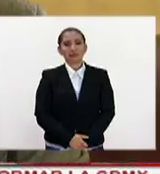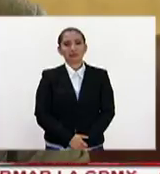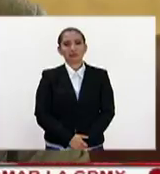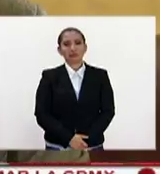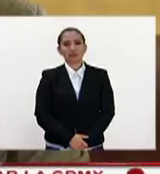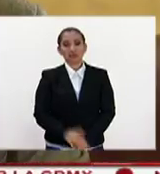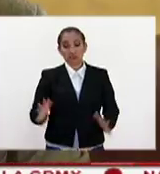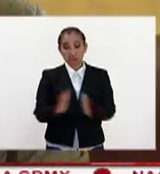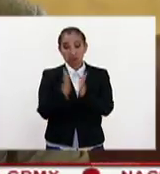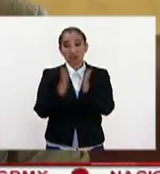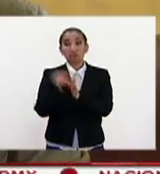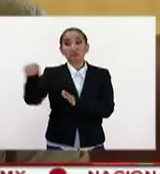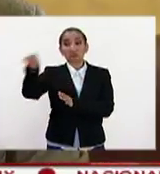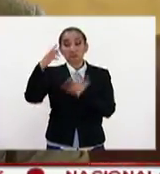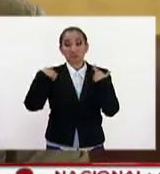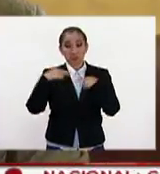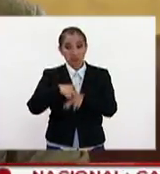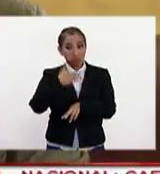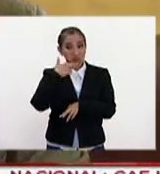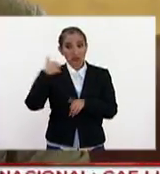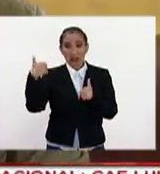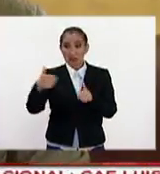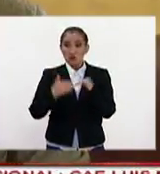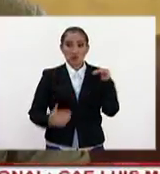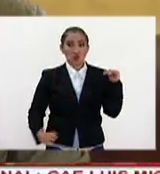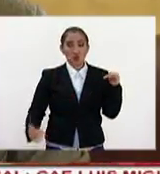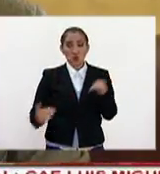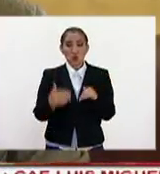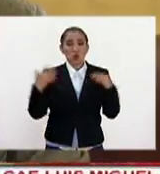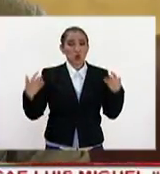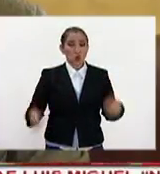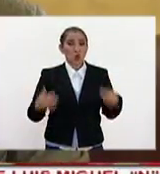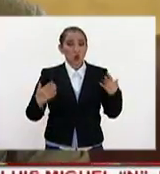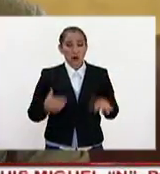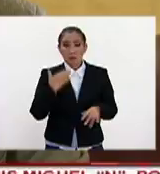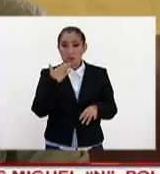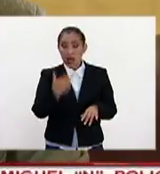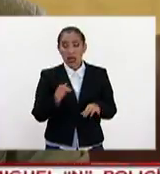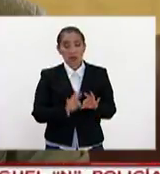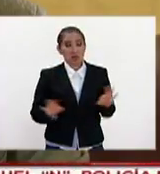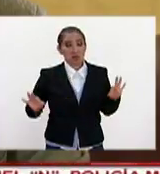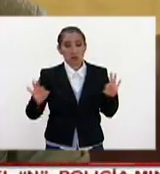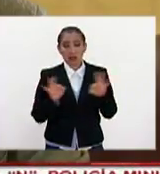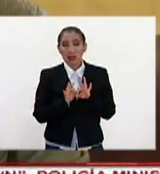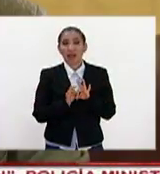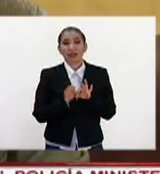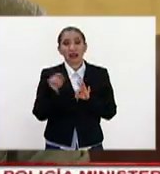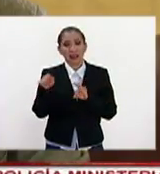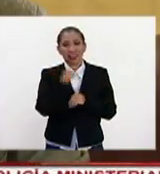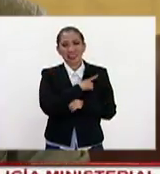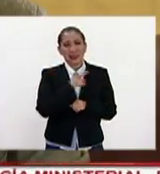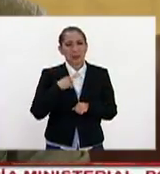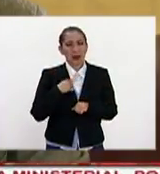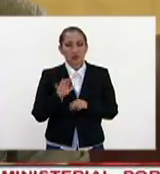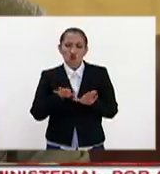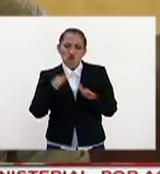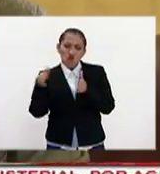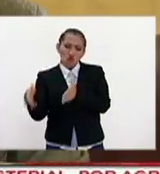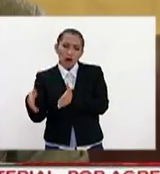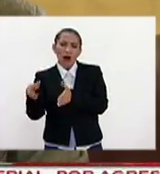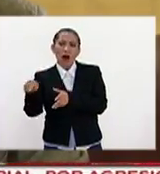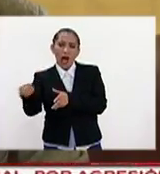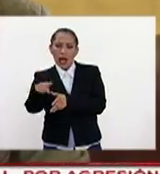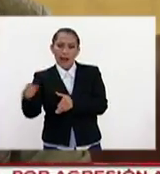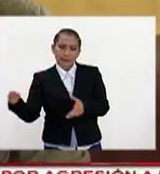La participación de ustedes ha sido y seguirá siendo seguramente de la mayor relevancia, que tienen que ver, por un lado, con